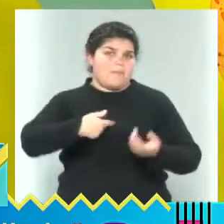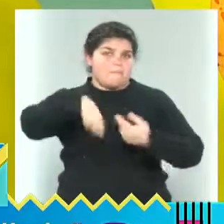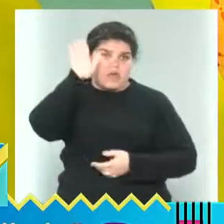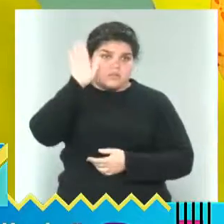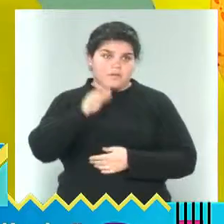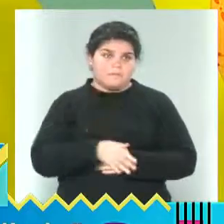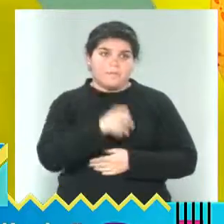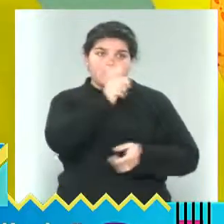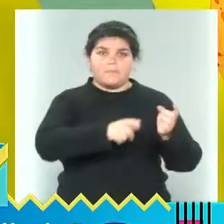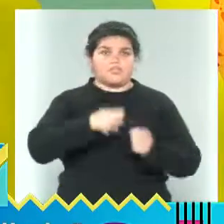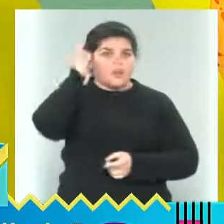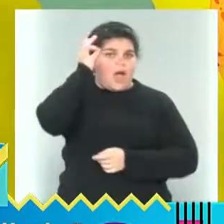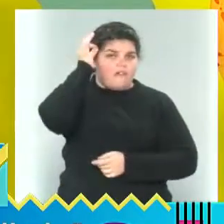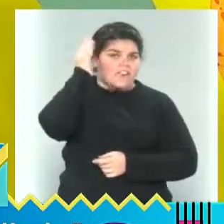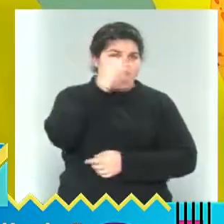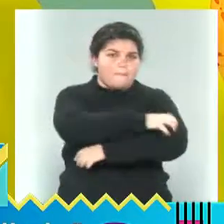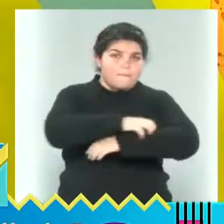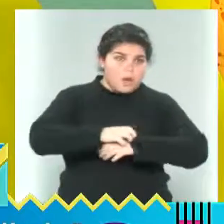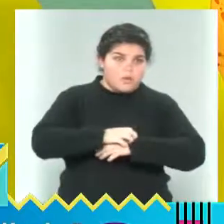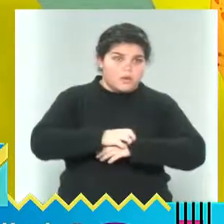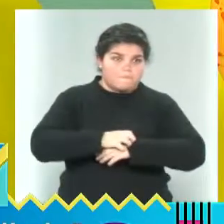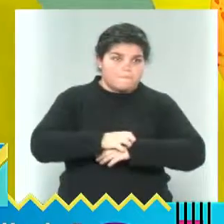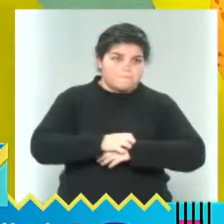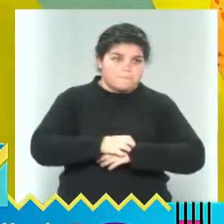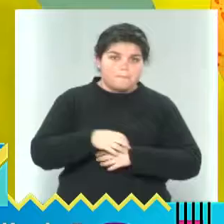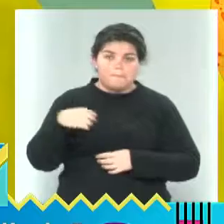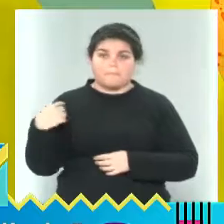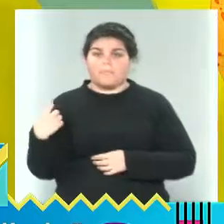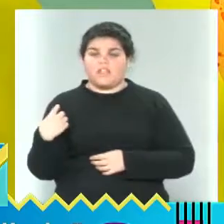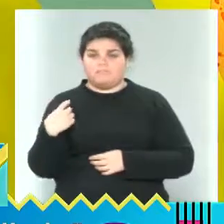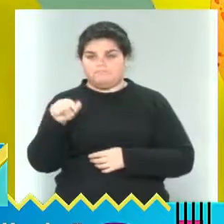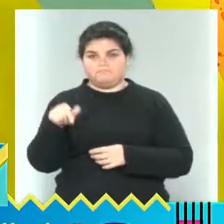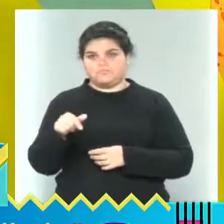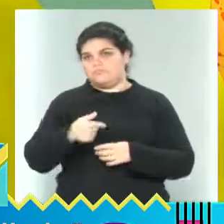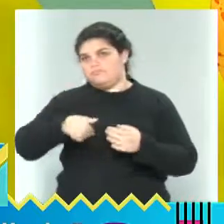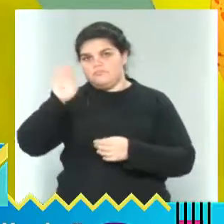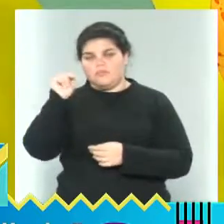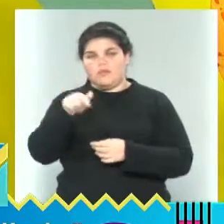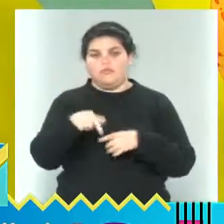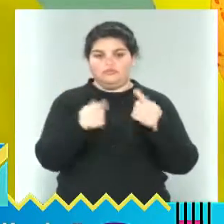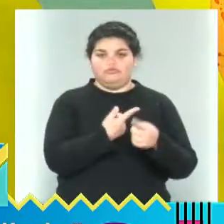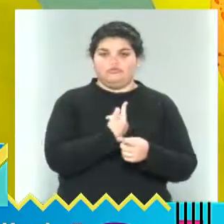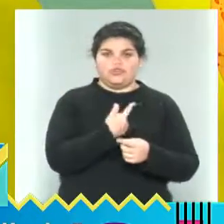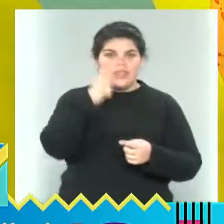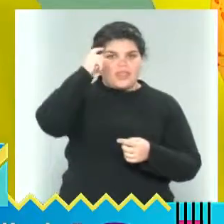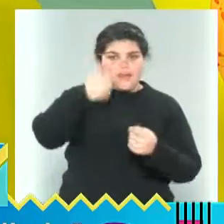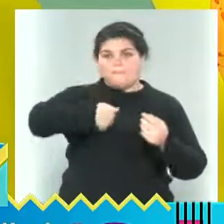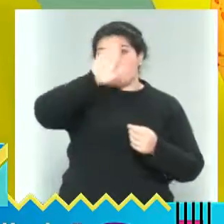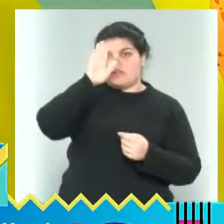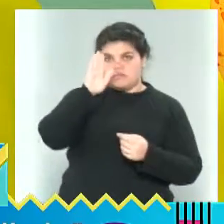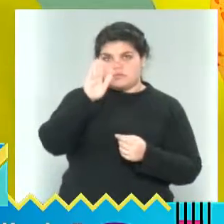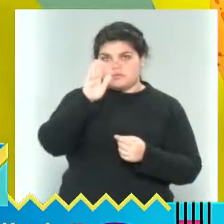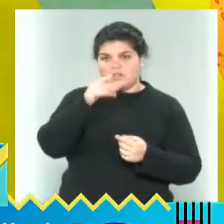alguien pobre de África, y nosotros estamos generando 10 veces más que alguien, que gente con muy bajos recursos, se ve claramente que hay